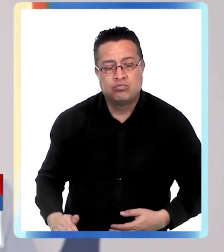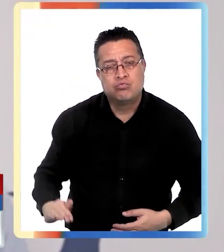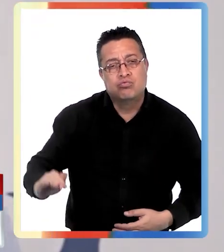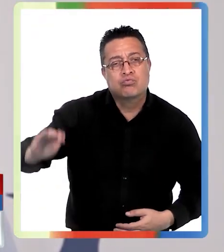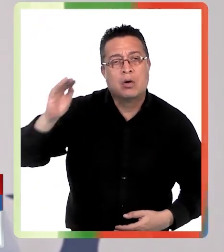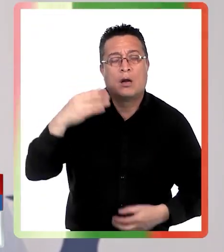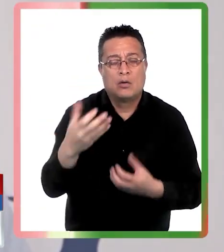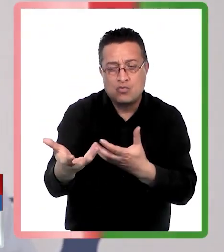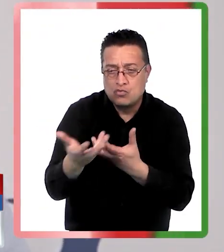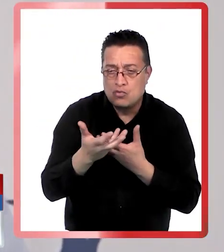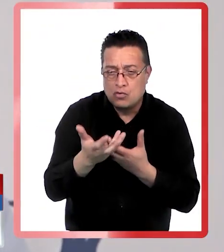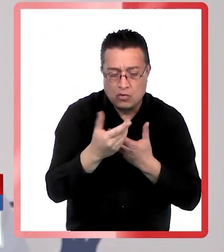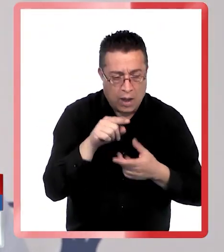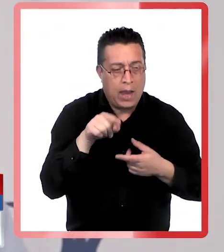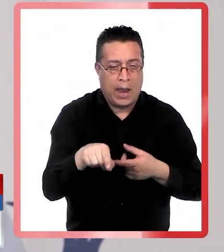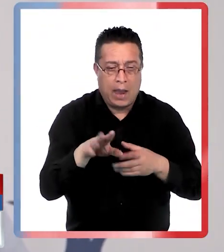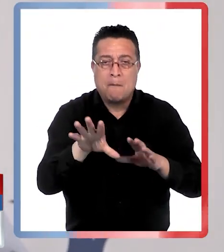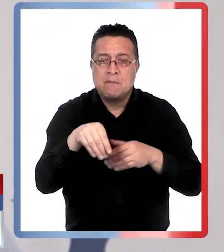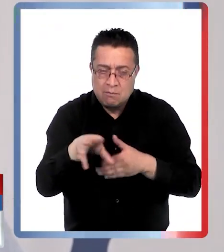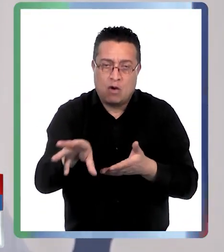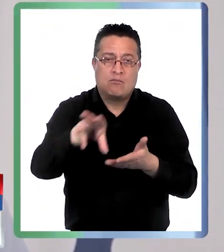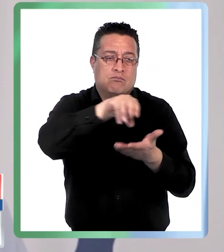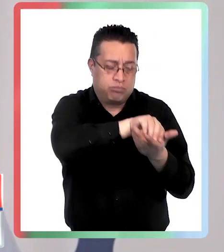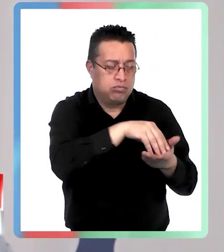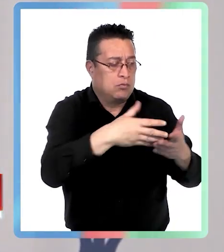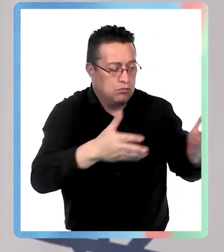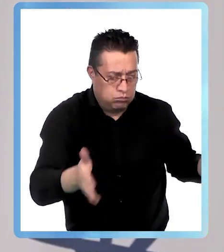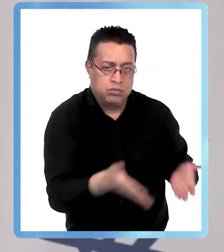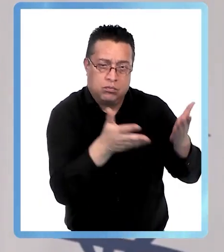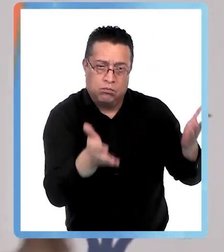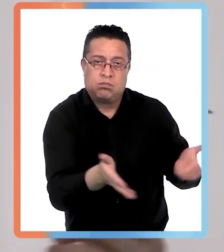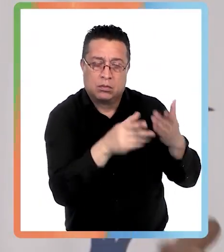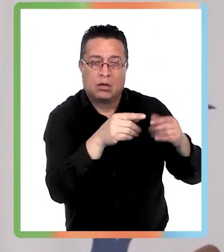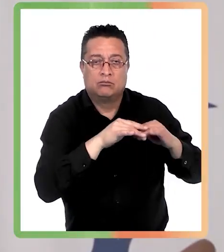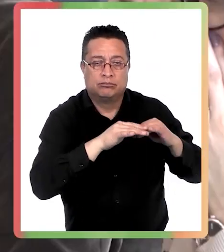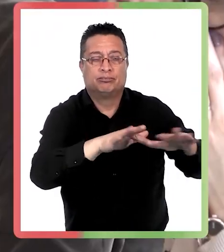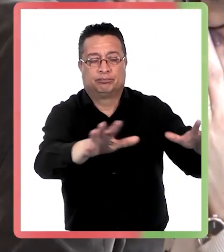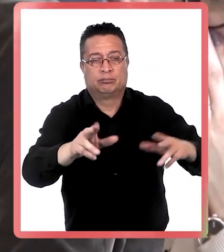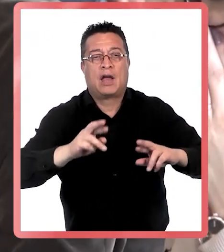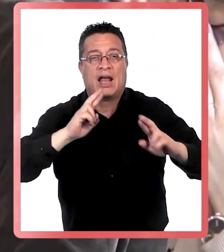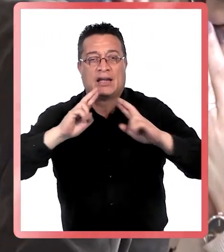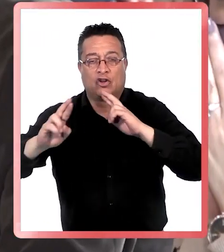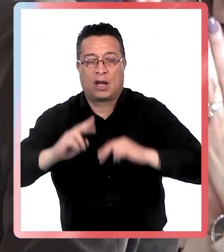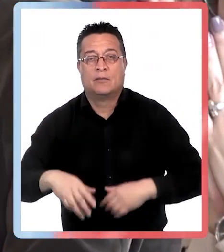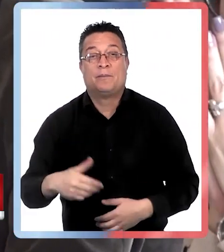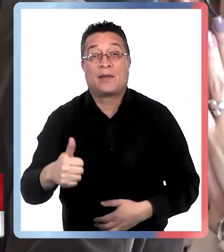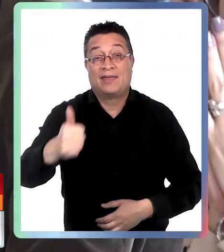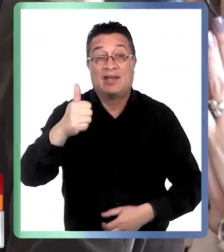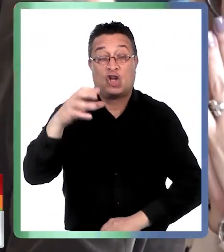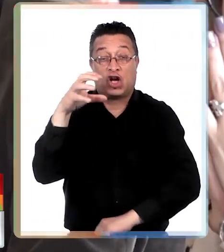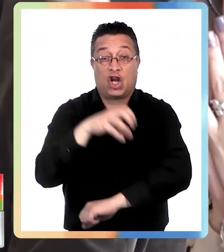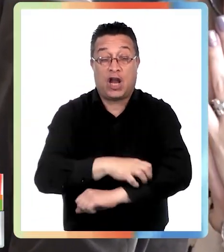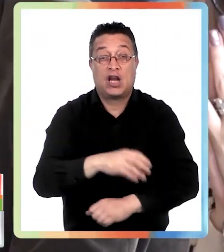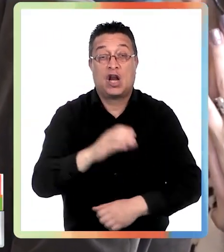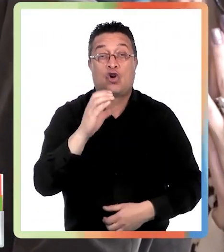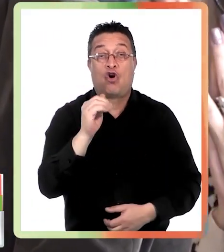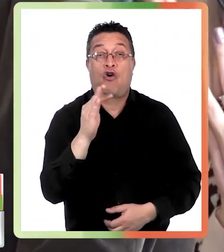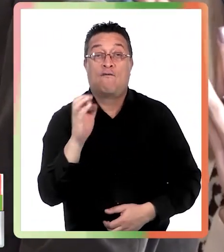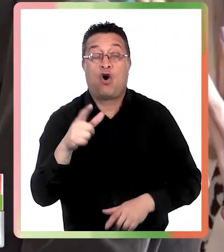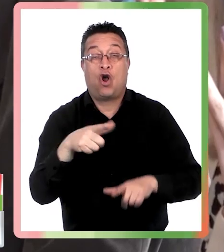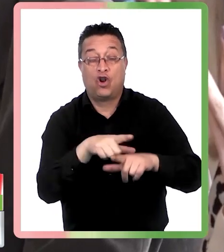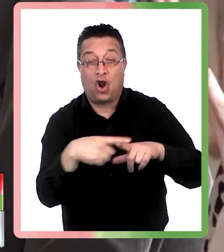etcétera para fomentar eso y traspasar este conocimiento hacia los restaurant el director Regional de corfo los lagos David